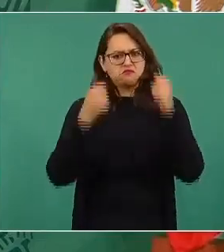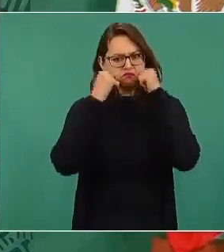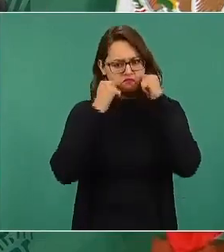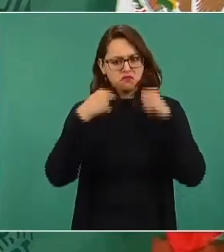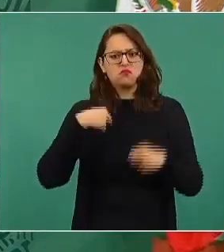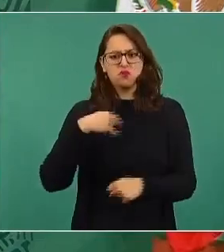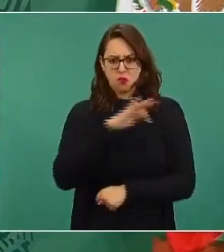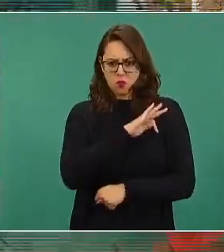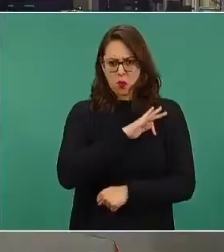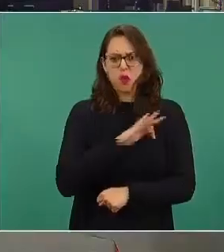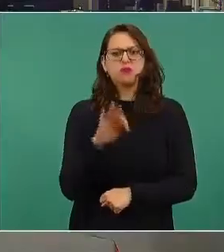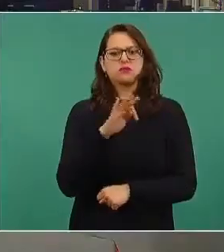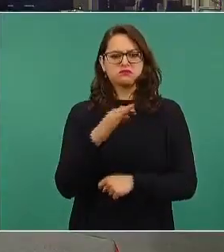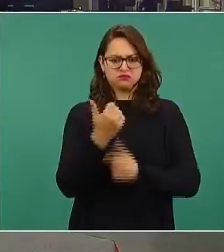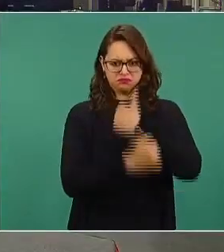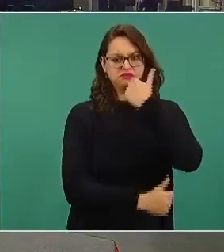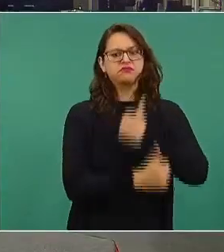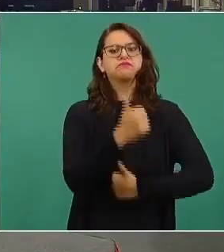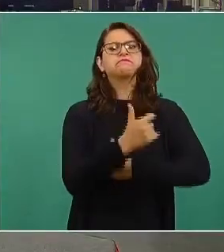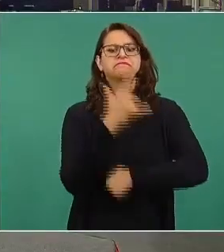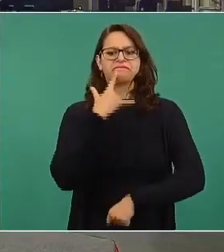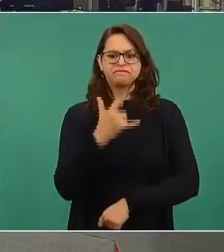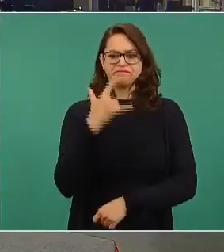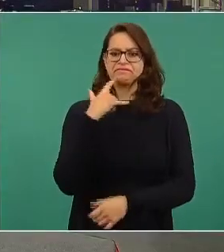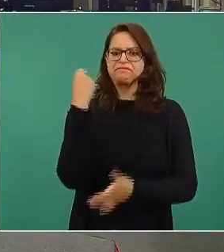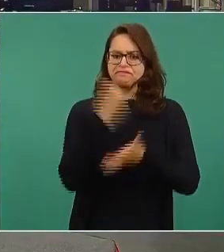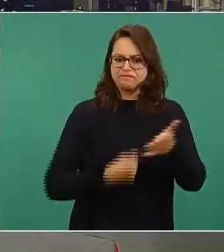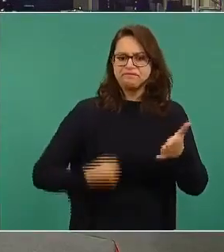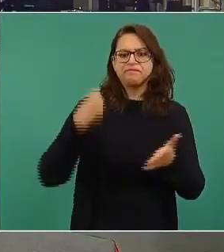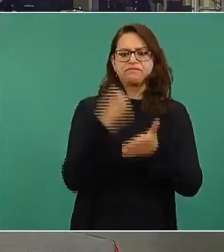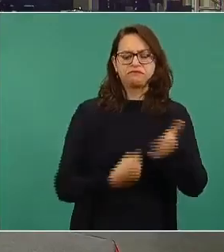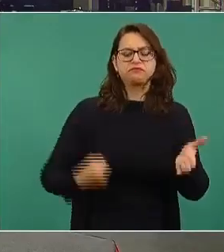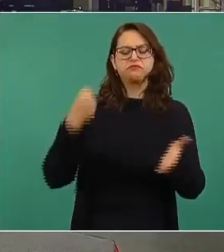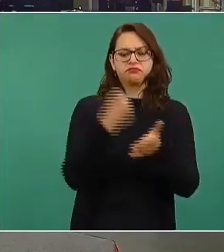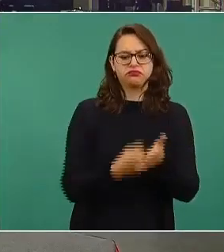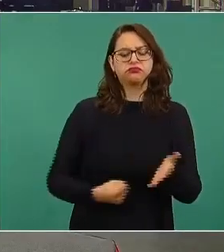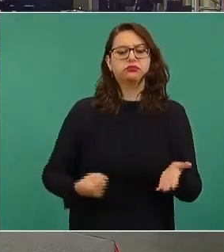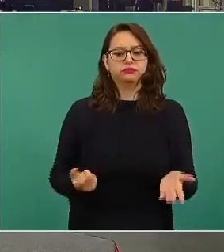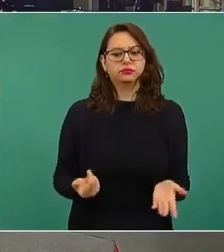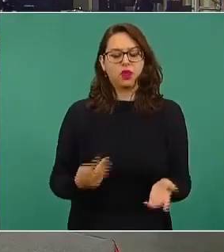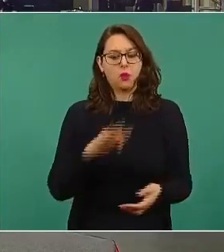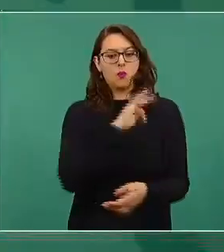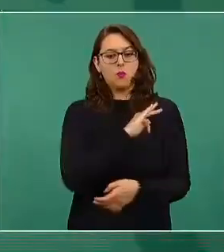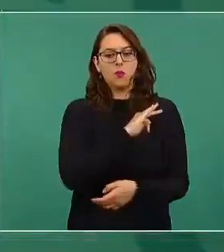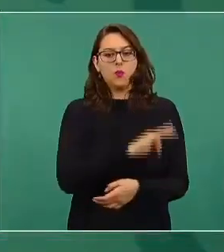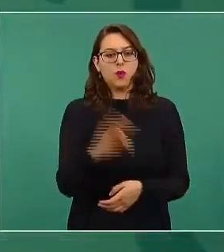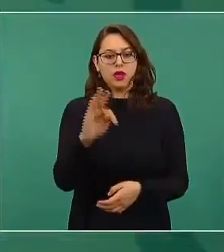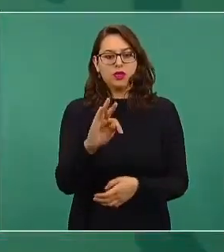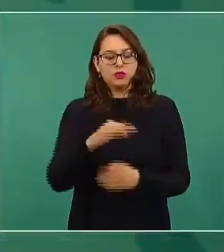a luchar por nuestras convicciones, por nuestros ideales.